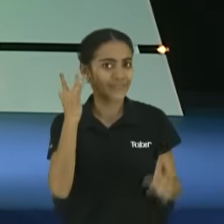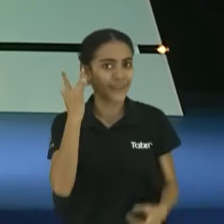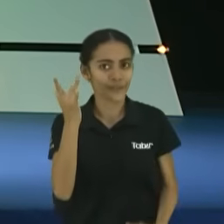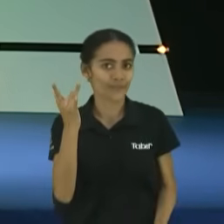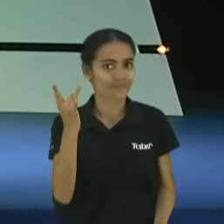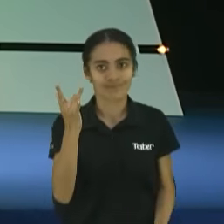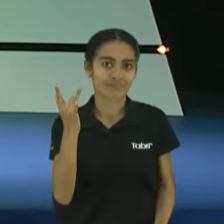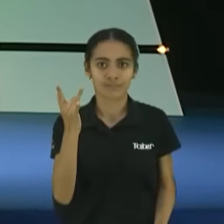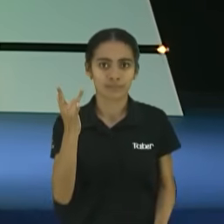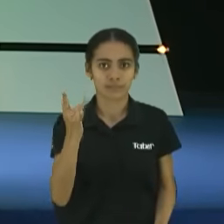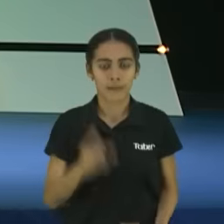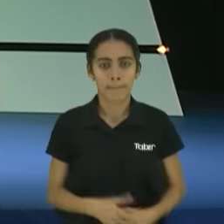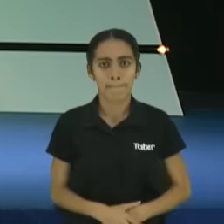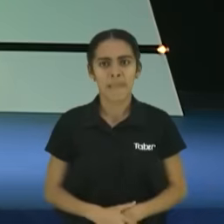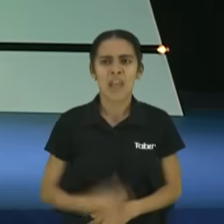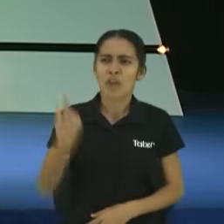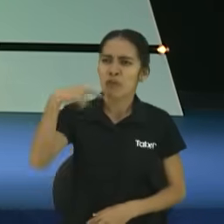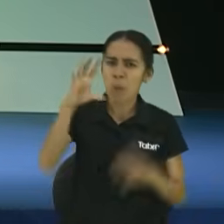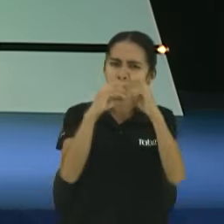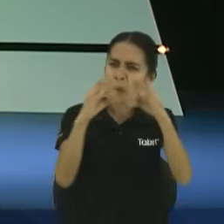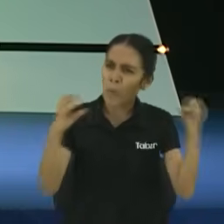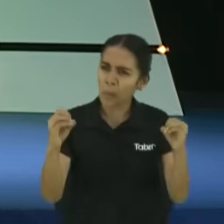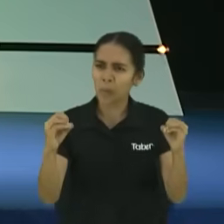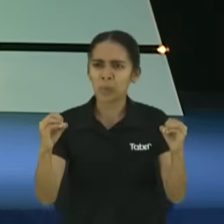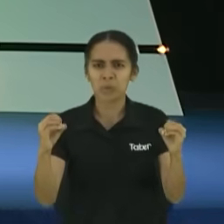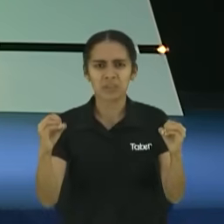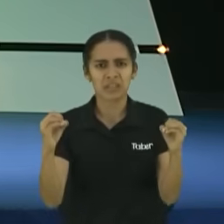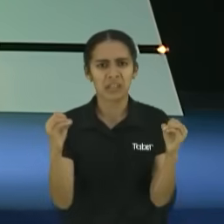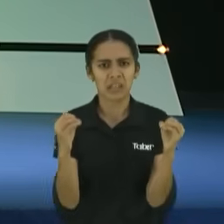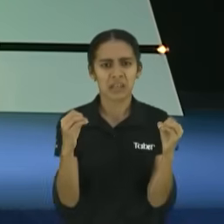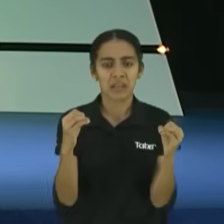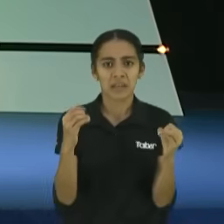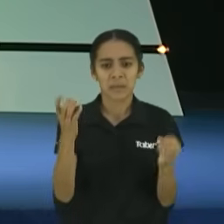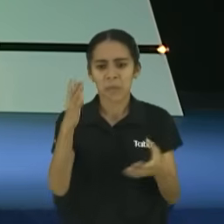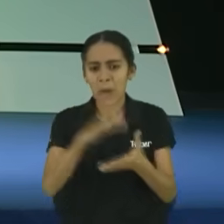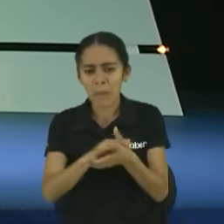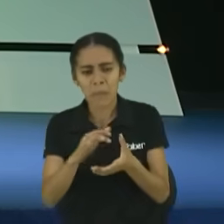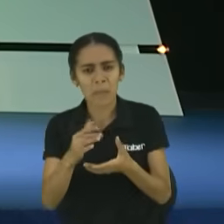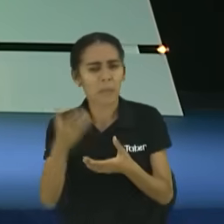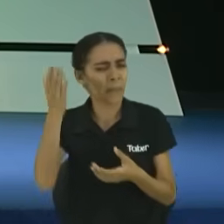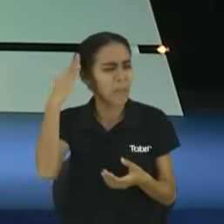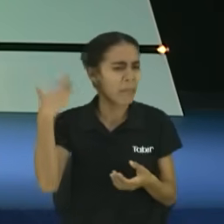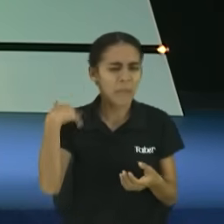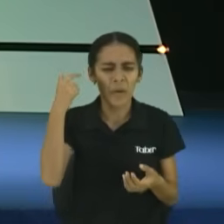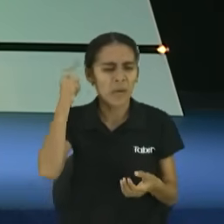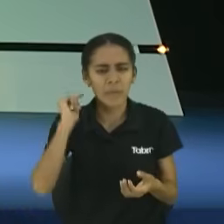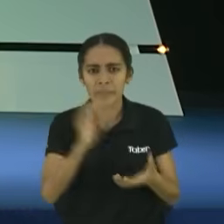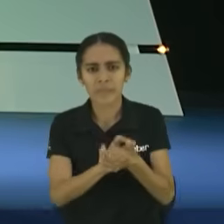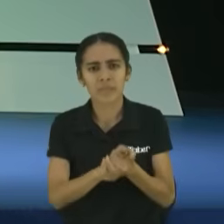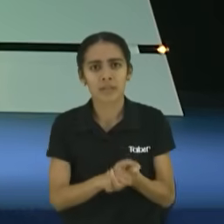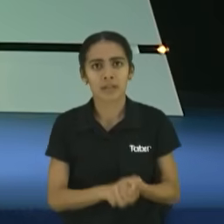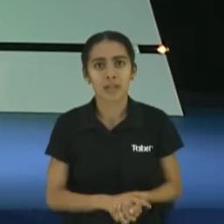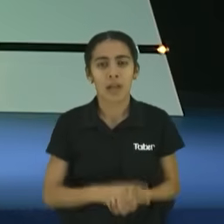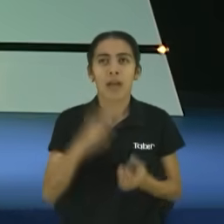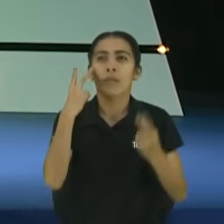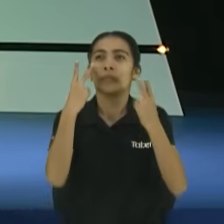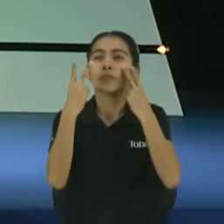Ay, pastor, es que vi que fuimos a Cojutepec en la desesperación de encontrar al marido. Y me dijeron que el señor es